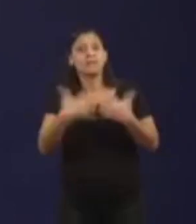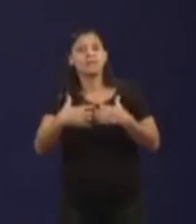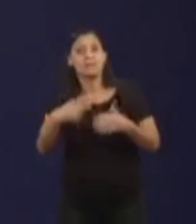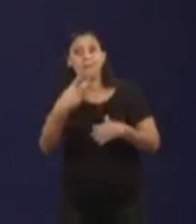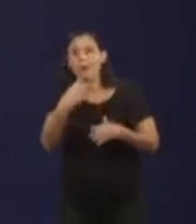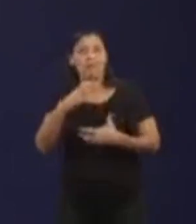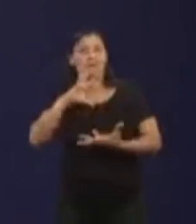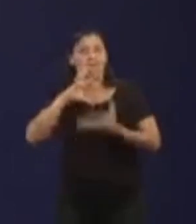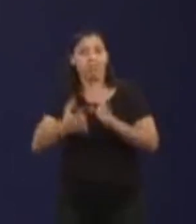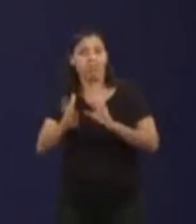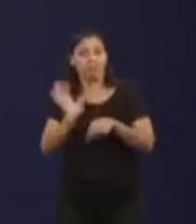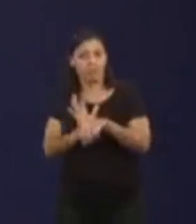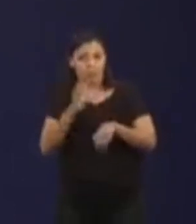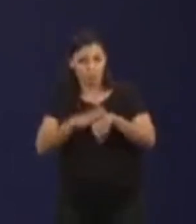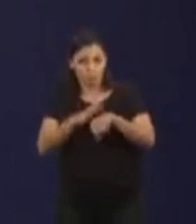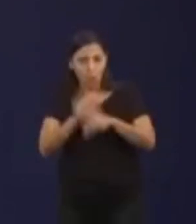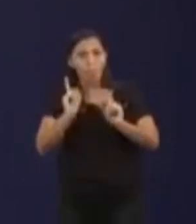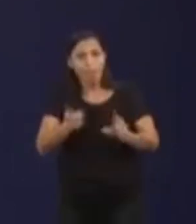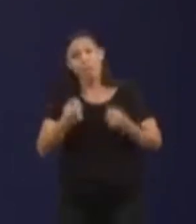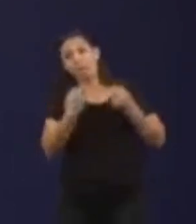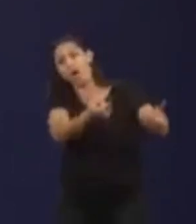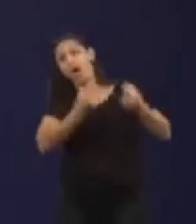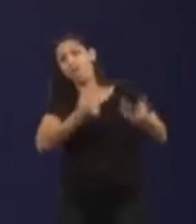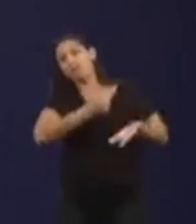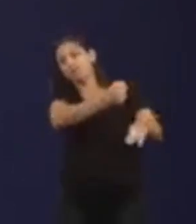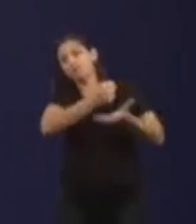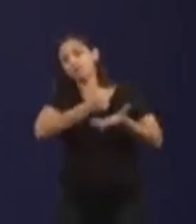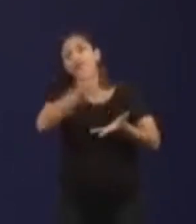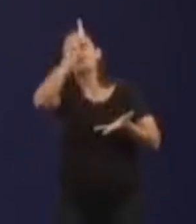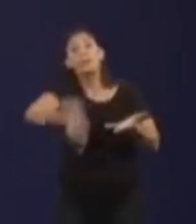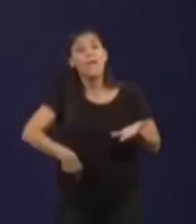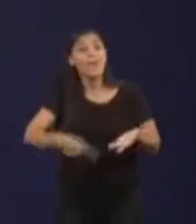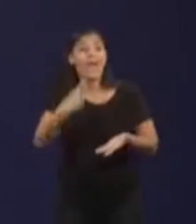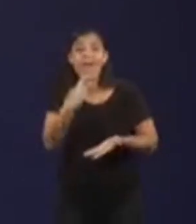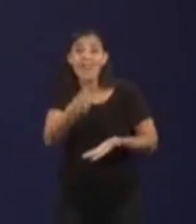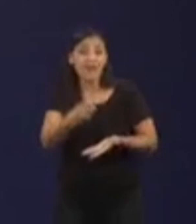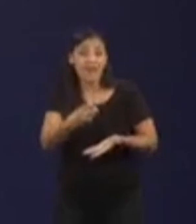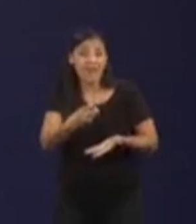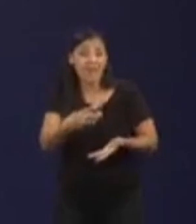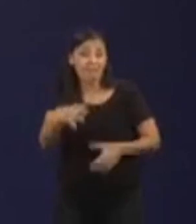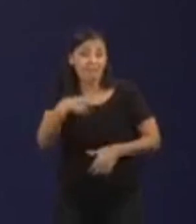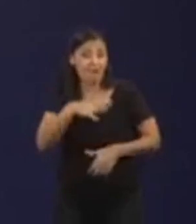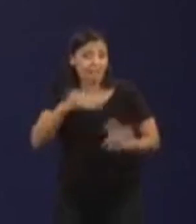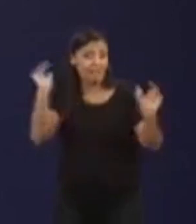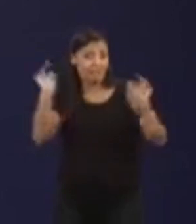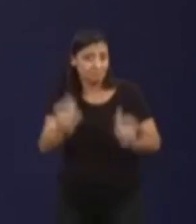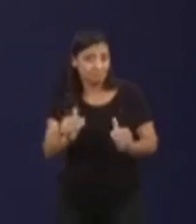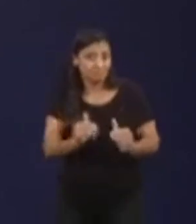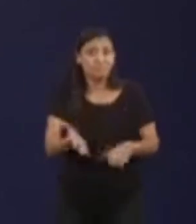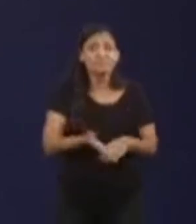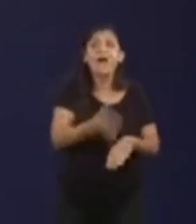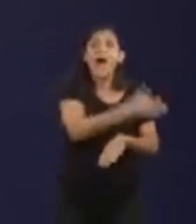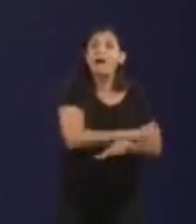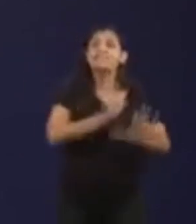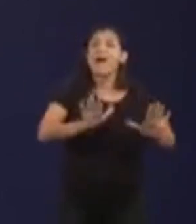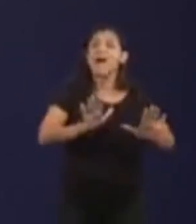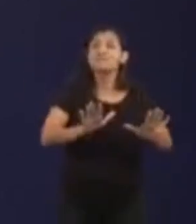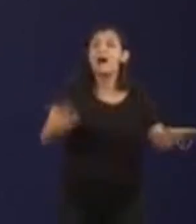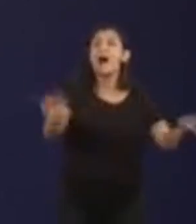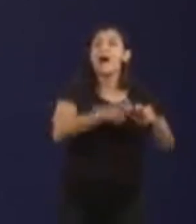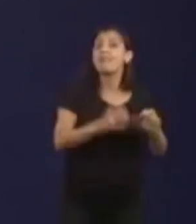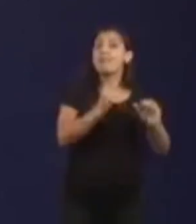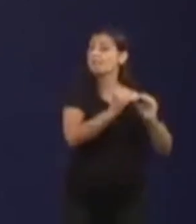partir de ahí tuvimos déficit energético eh habiendo tenido un superhit que no